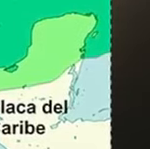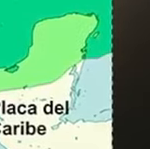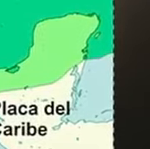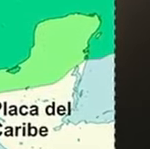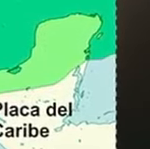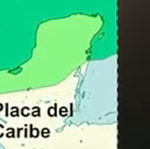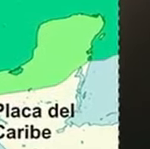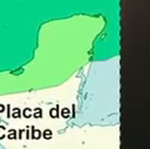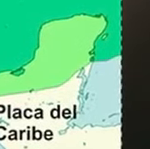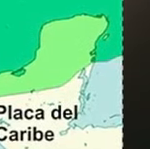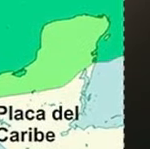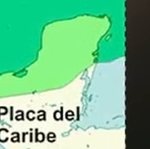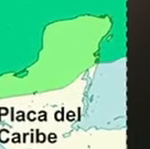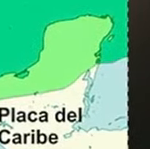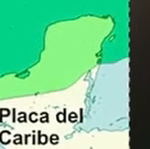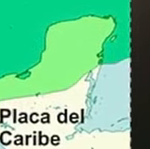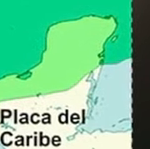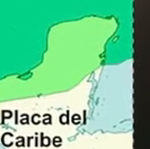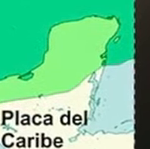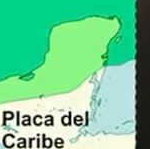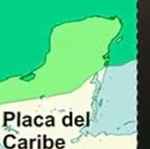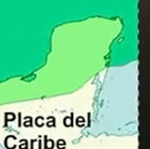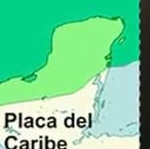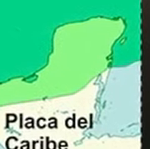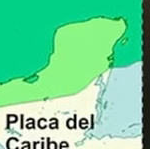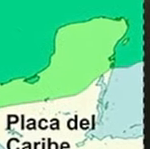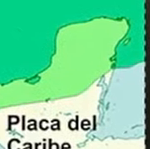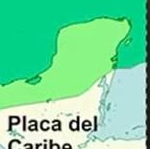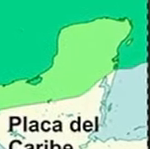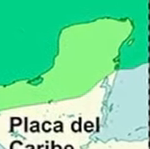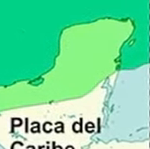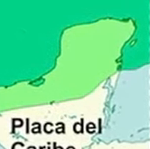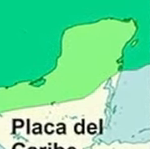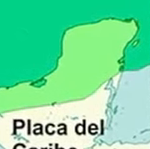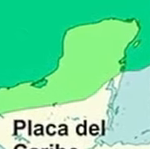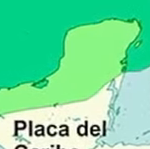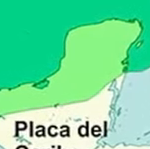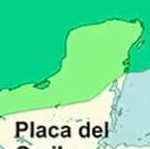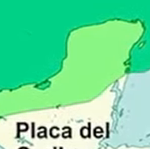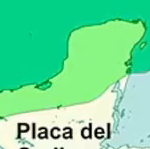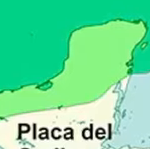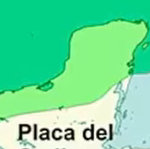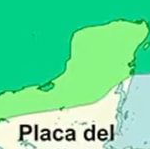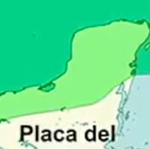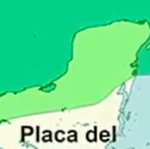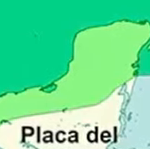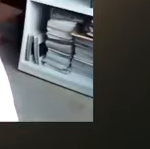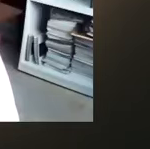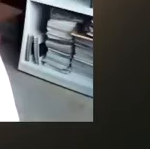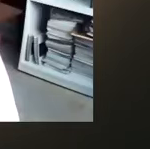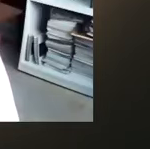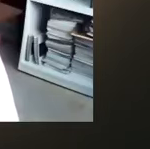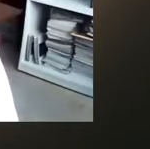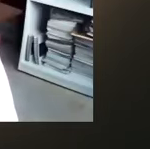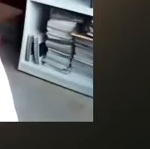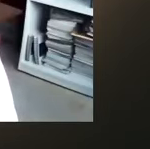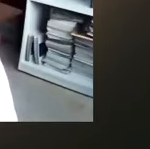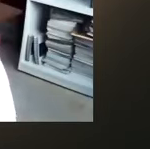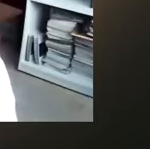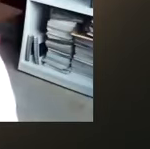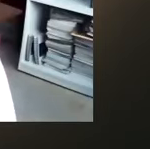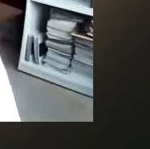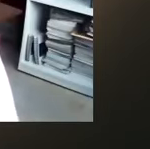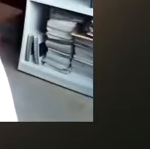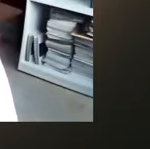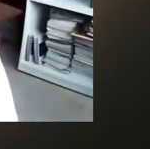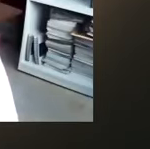En México es un país sísmico, se encuentra en la interacción de cinco placas tectónicas, cinco grandes bloques de roca